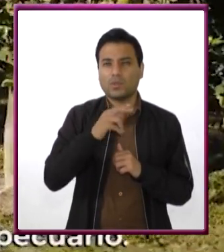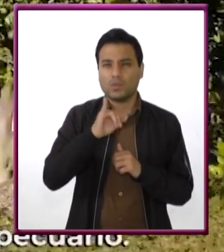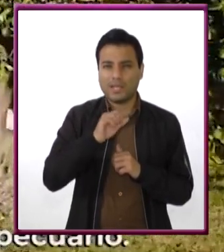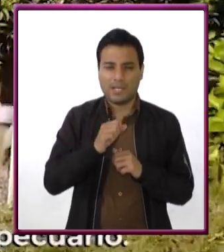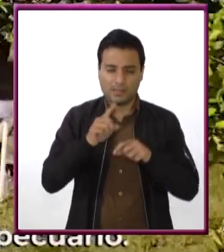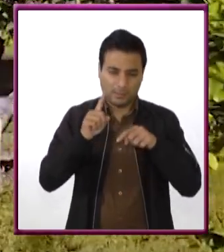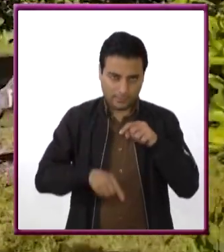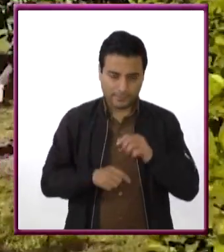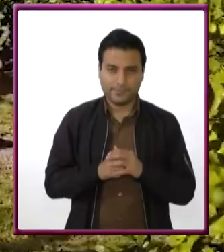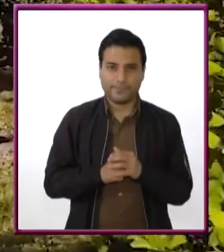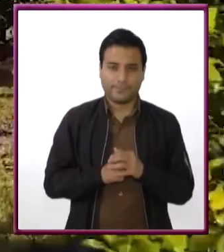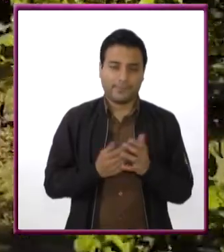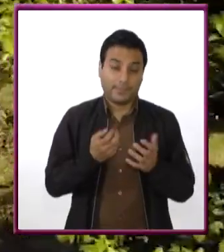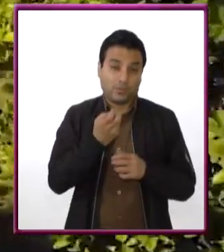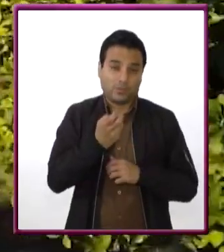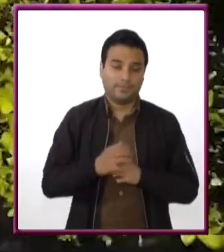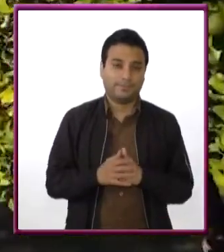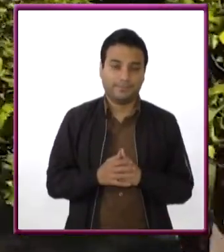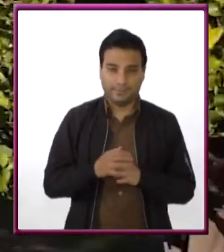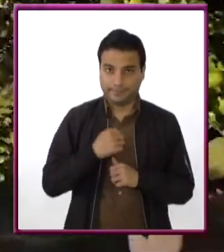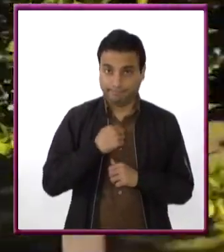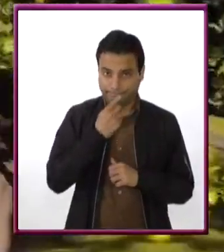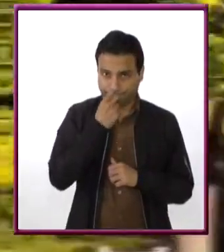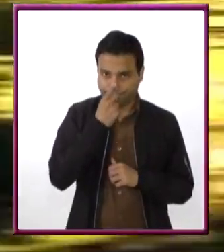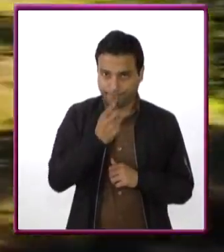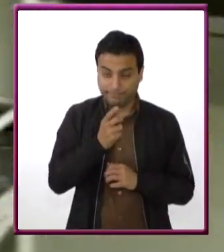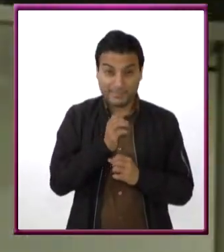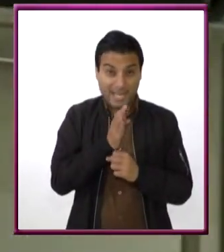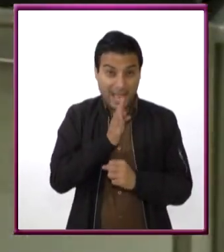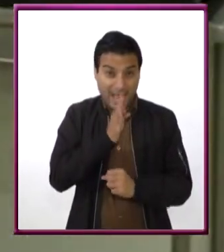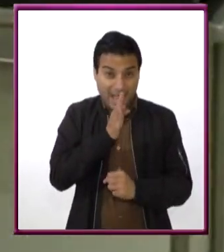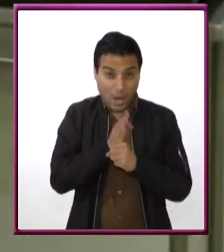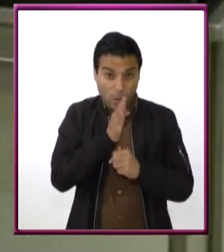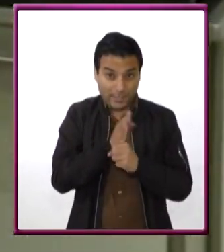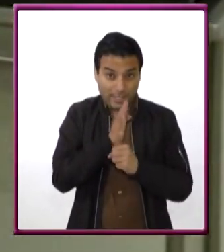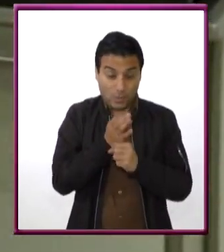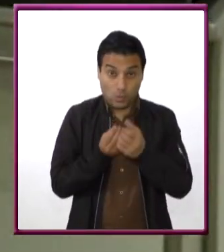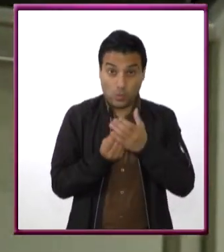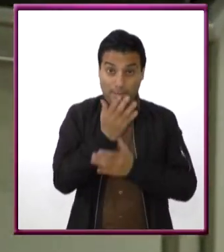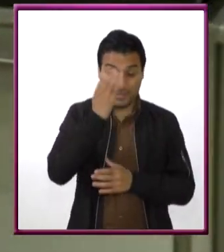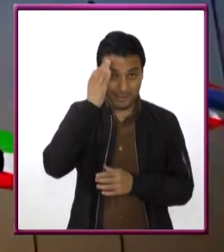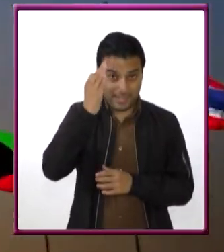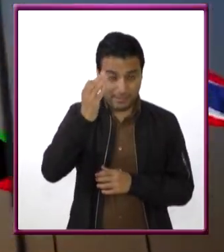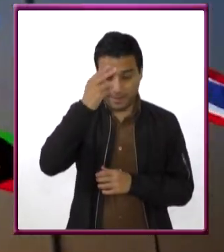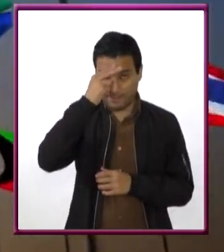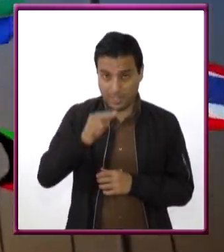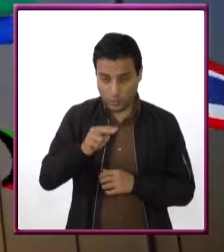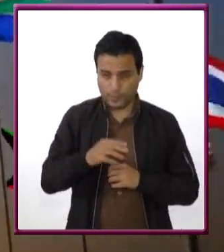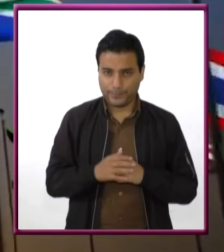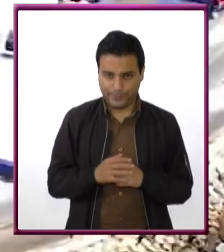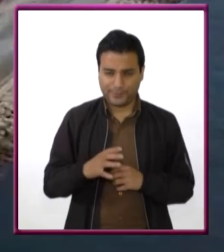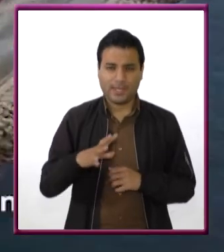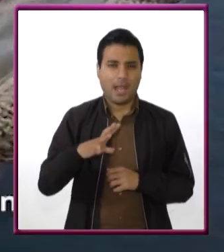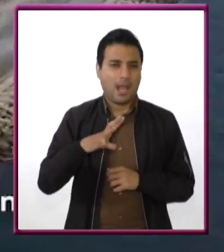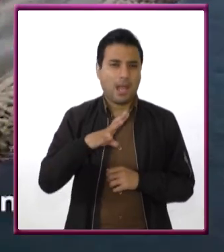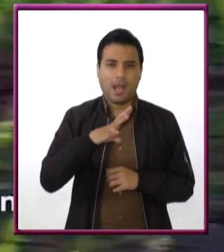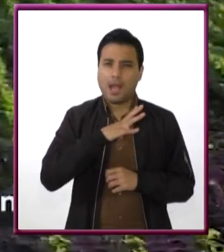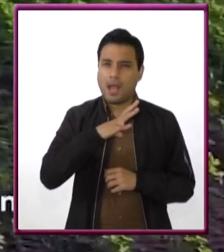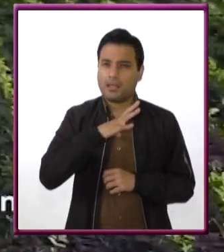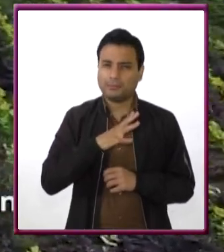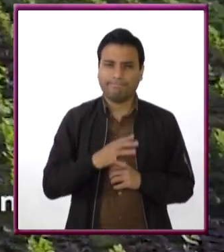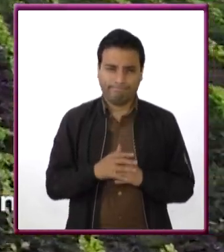He de decir aquí que ahora, en esta nueva etapa de nuestro país, tenemos una